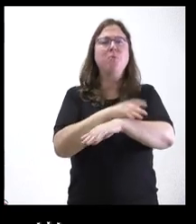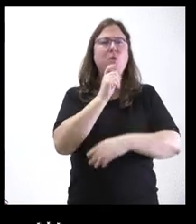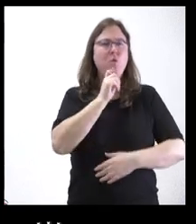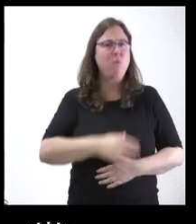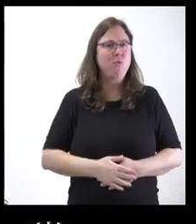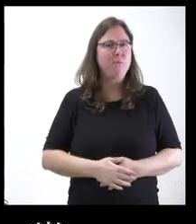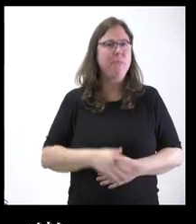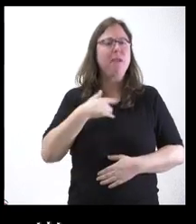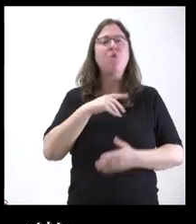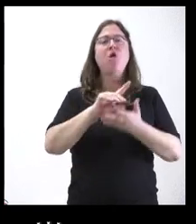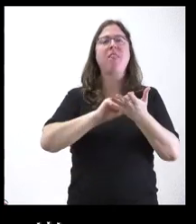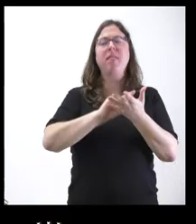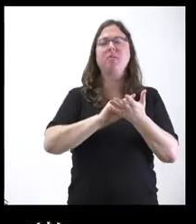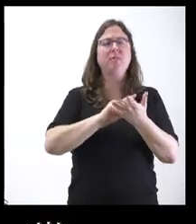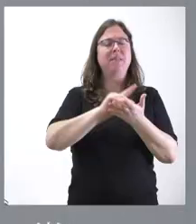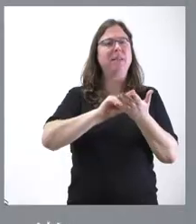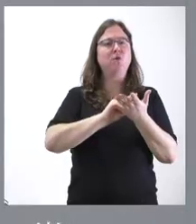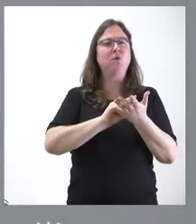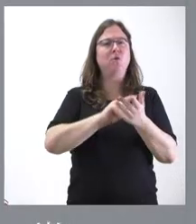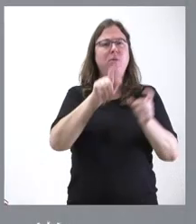datos de población que hemos conocido